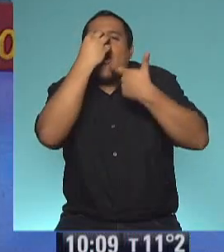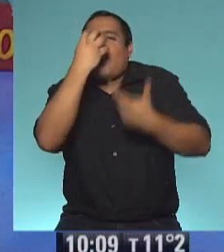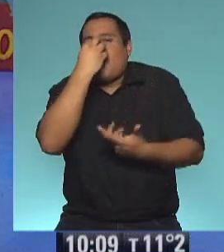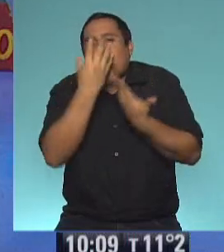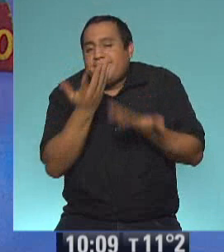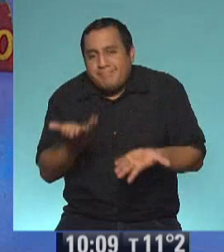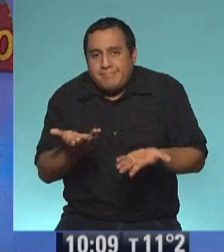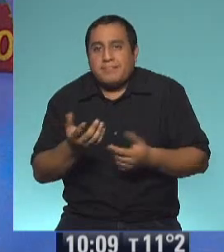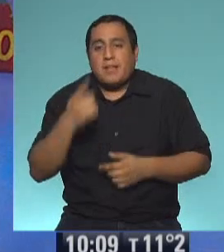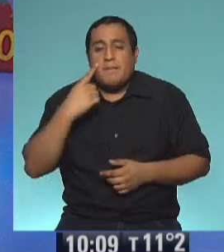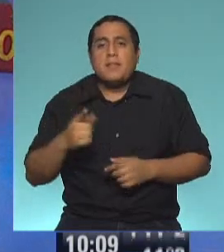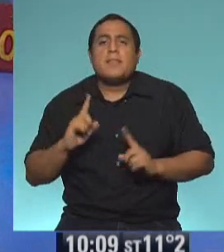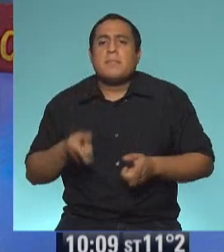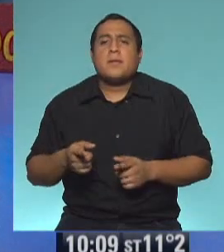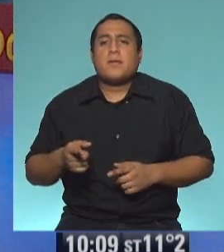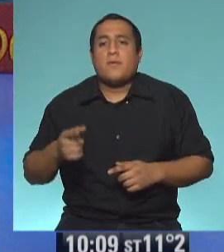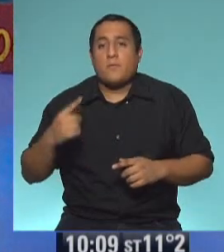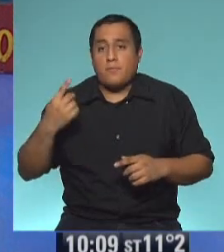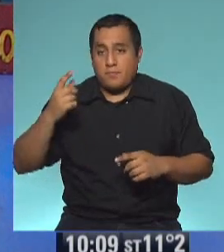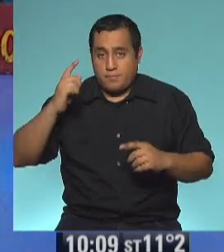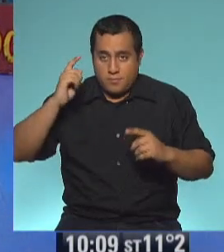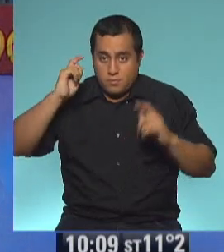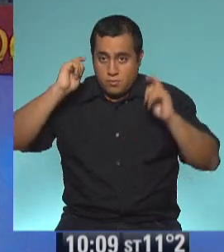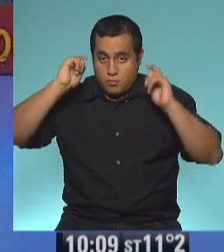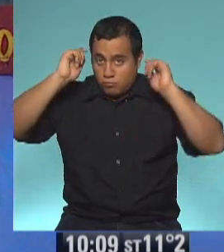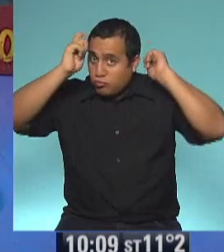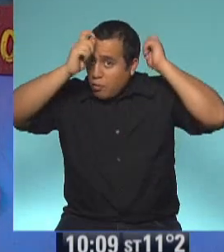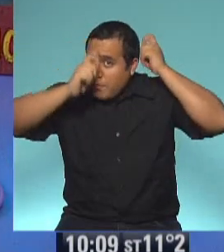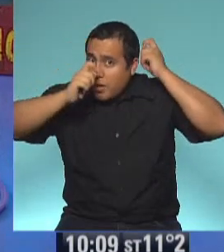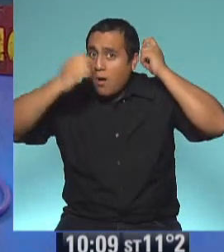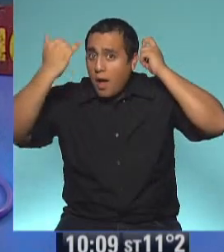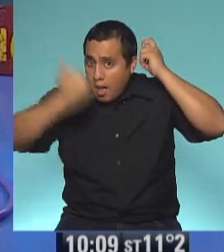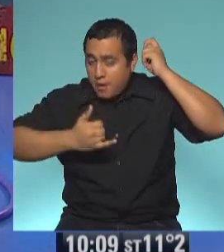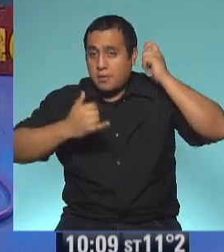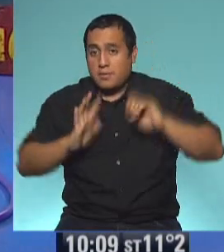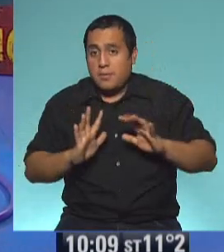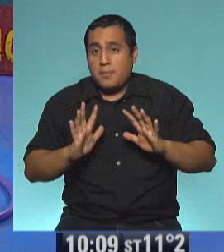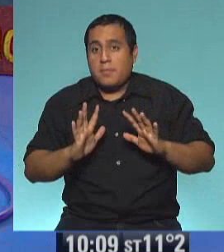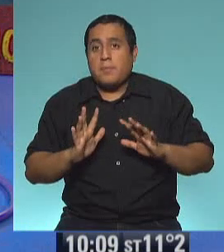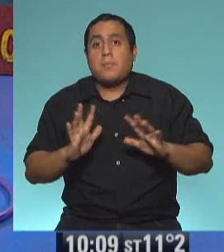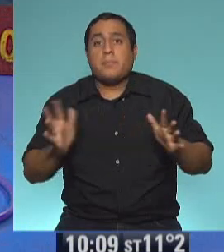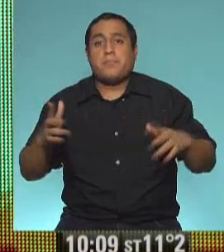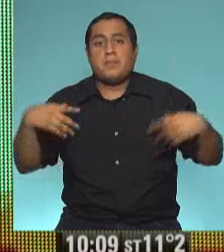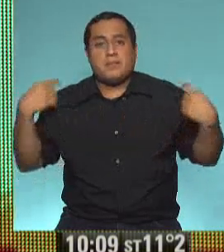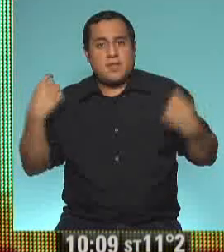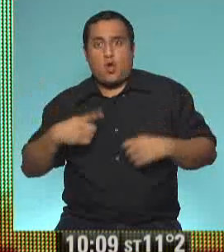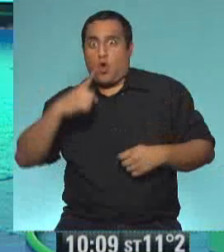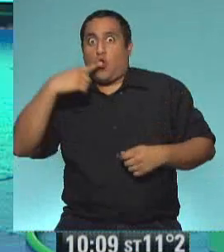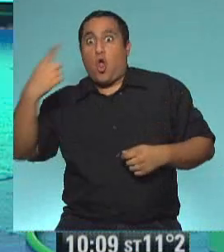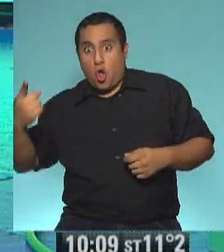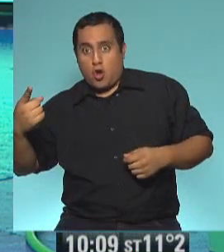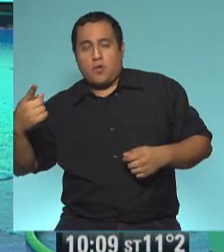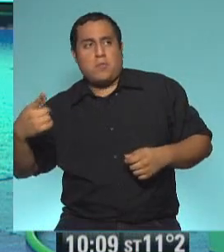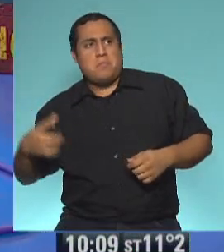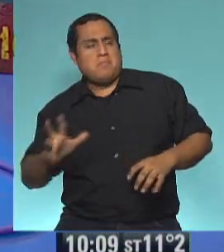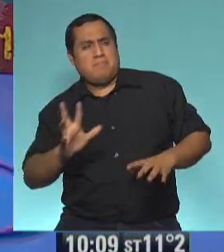puso una boina, una... Sombrero. No, un sombrero, un, está sí bien. Un saco de color, sí, que parece